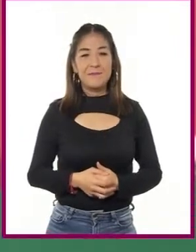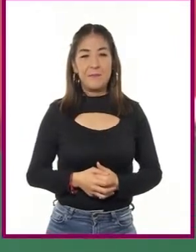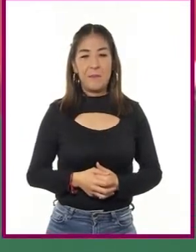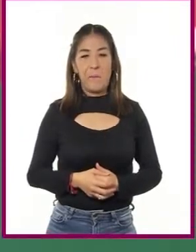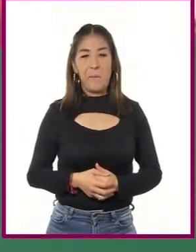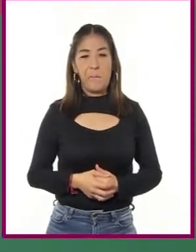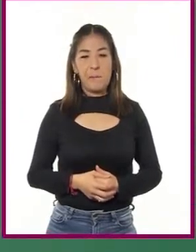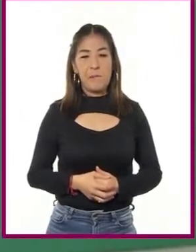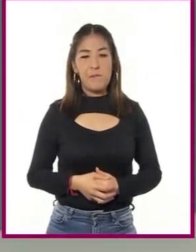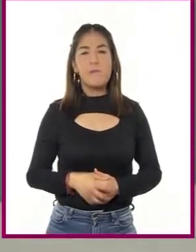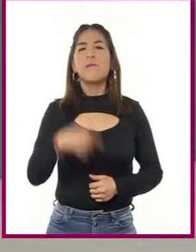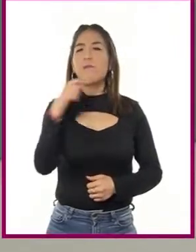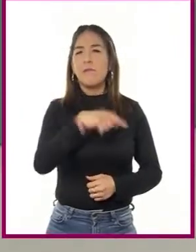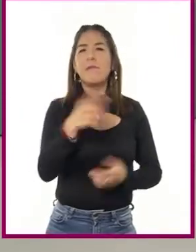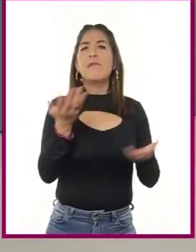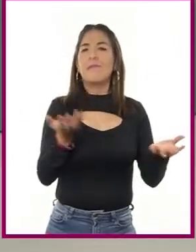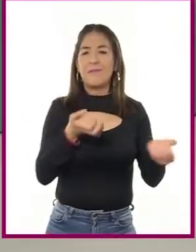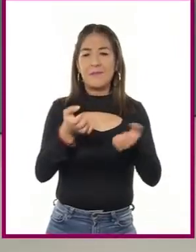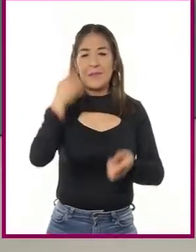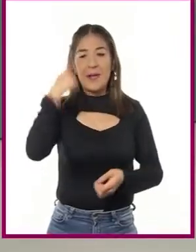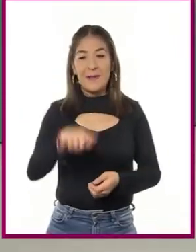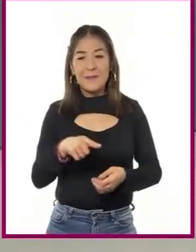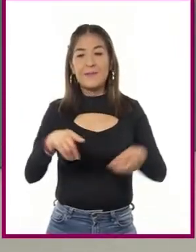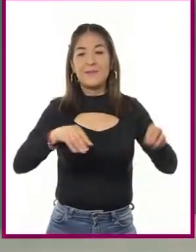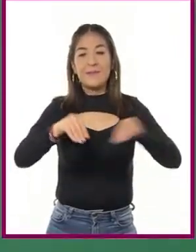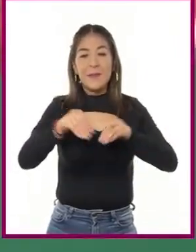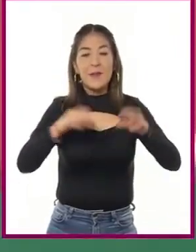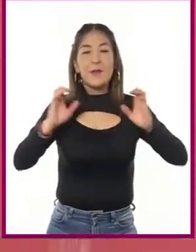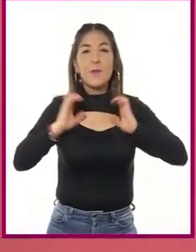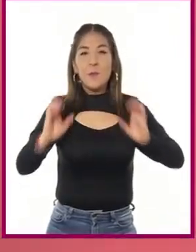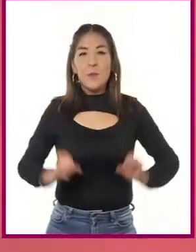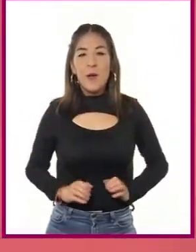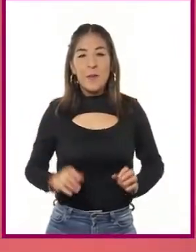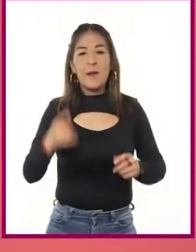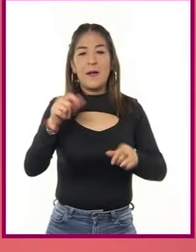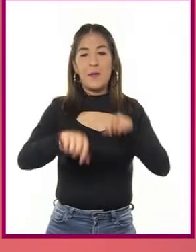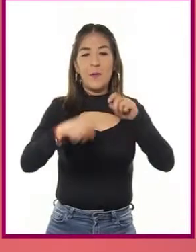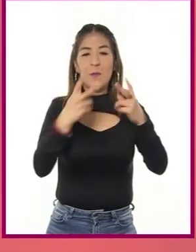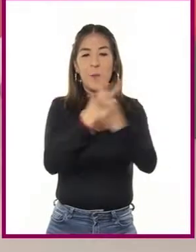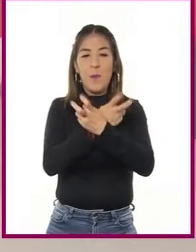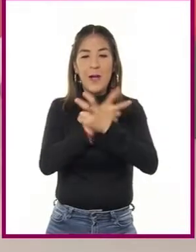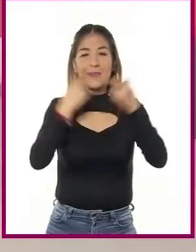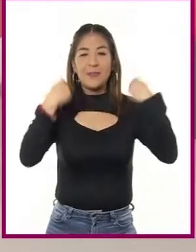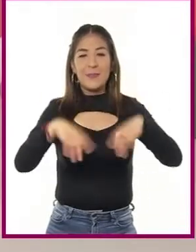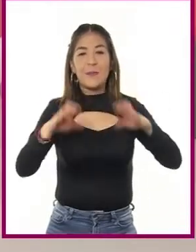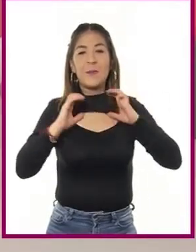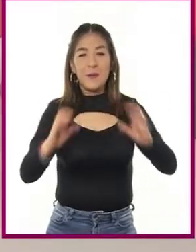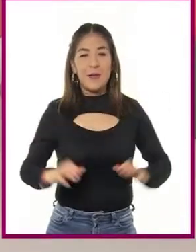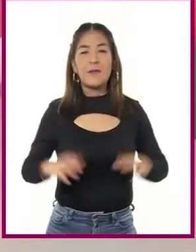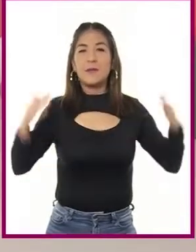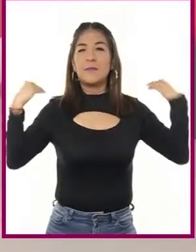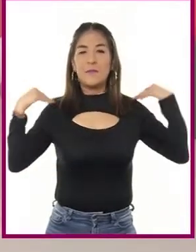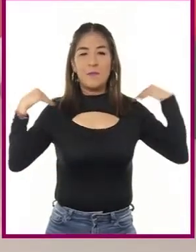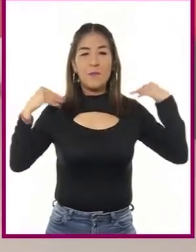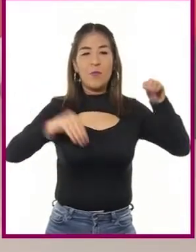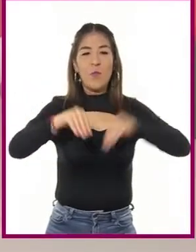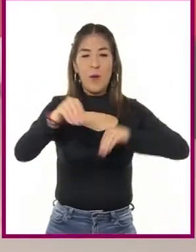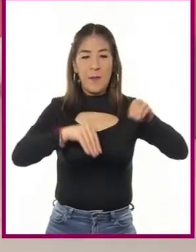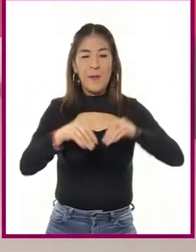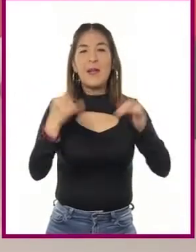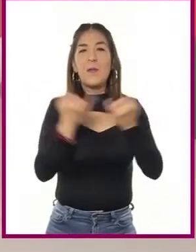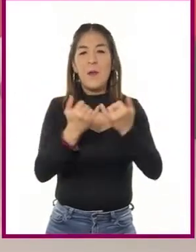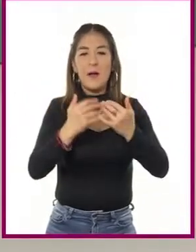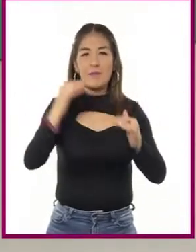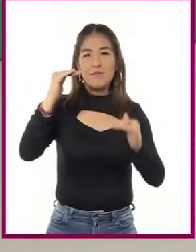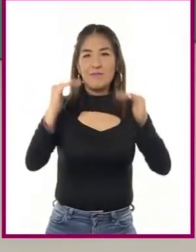Con este ejercicio estamos trabajando flexibilidad y la movilidad articular en la zona de nuestros hombros, así como el